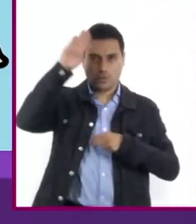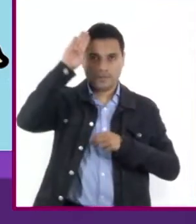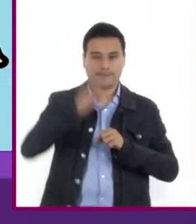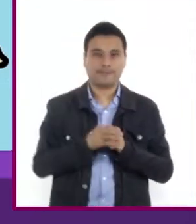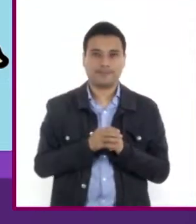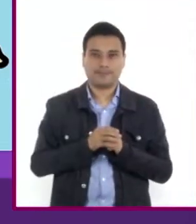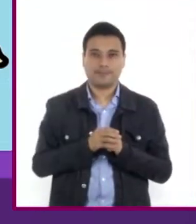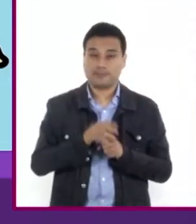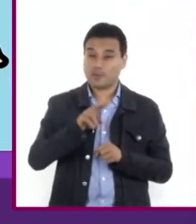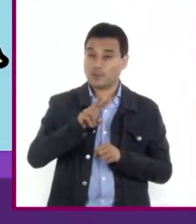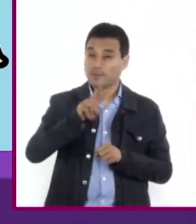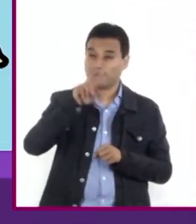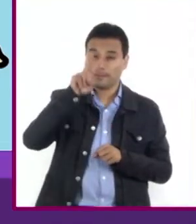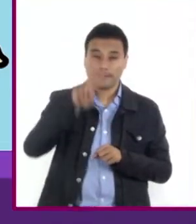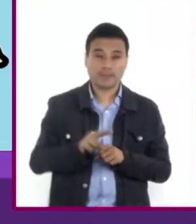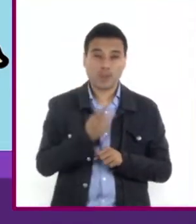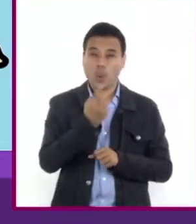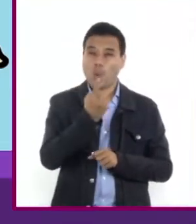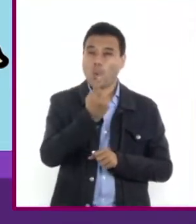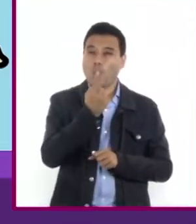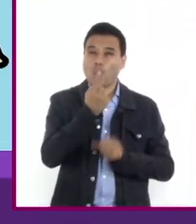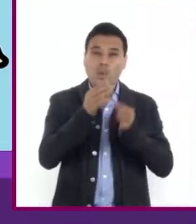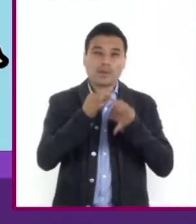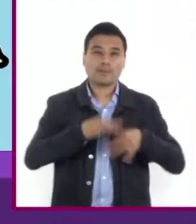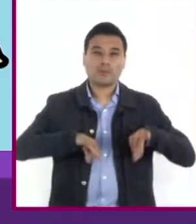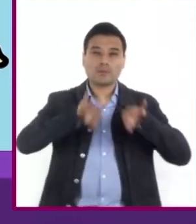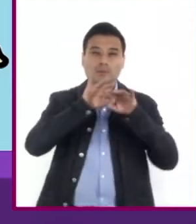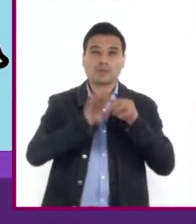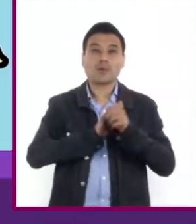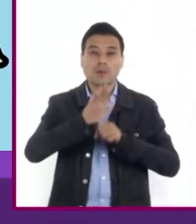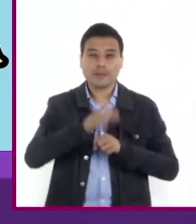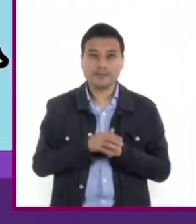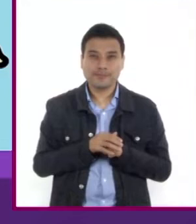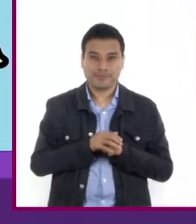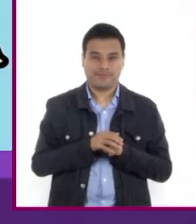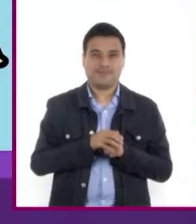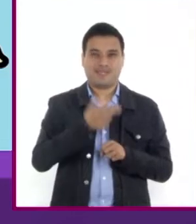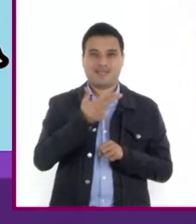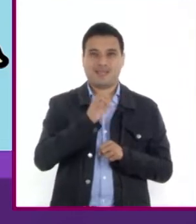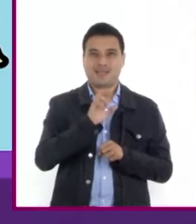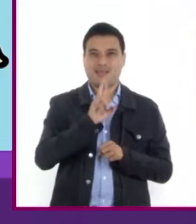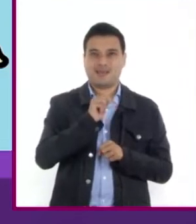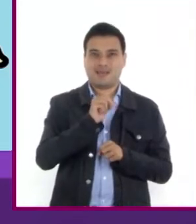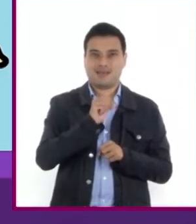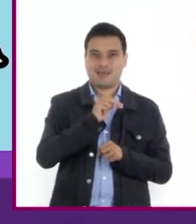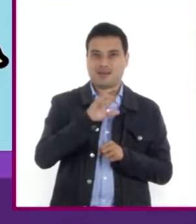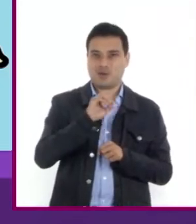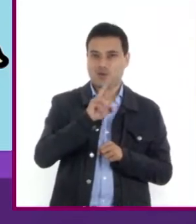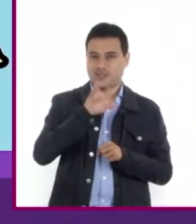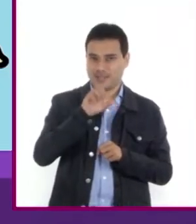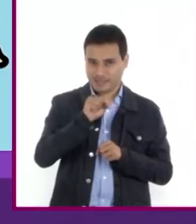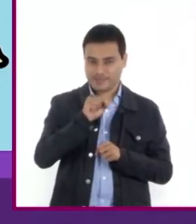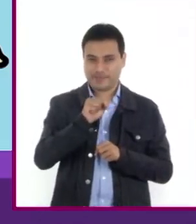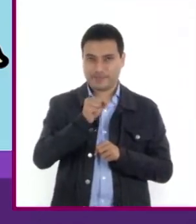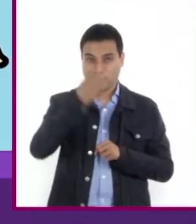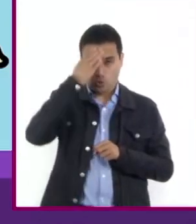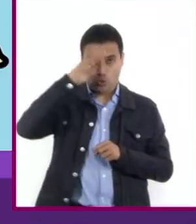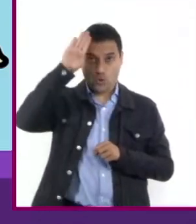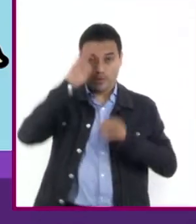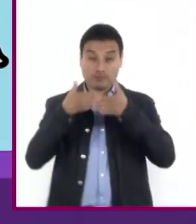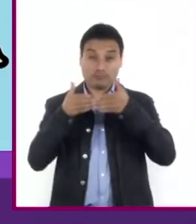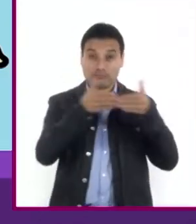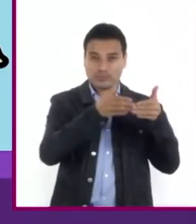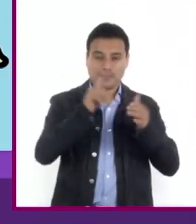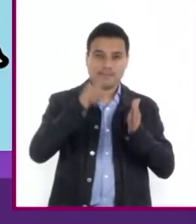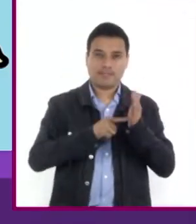a dudas, la exploración más importante fue la de Hernán Cortés, quien salió de Cuba en febrero de